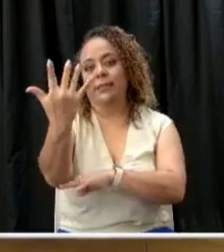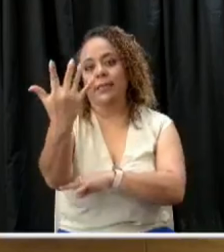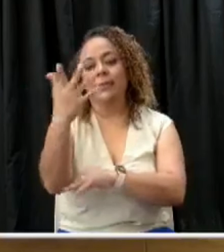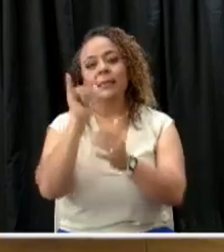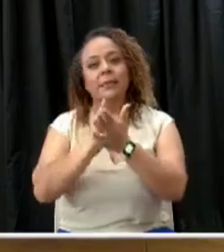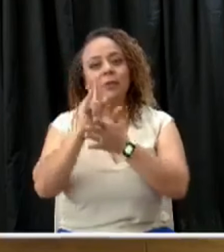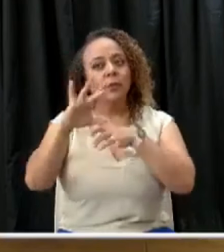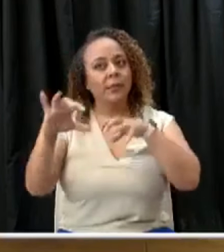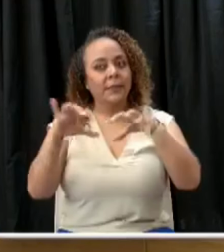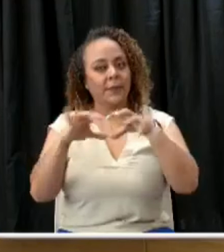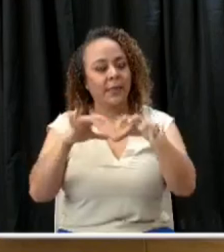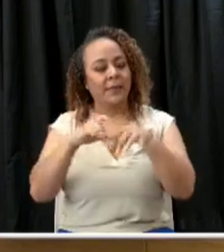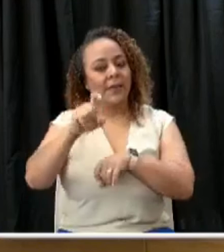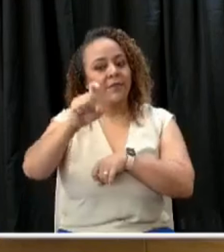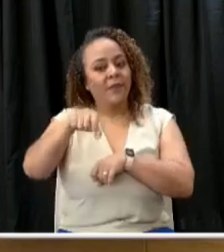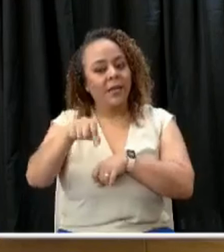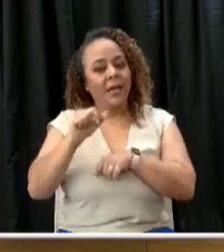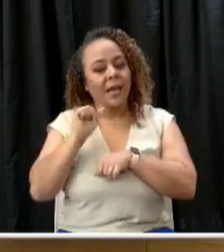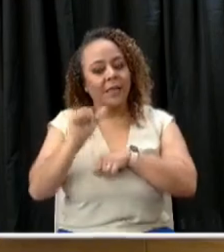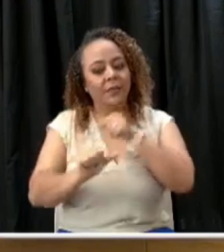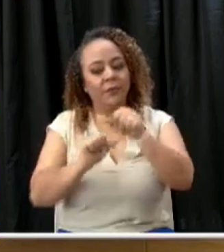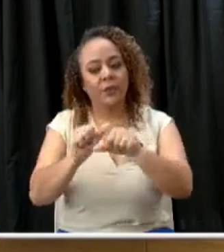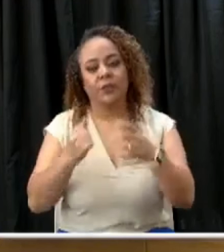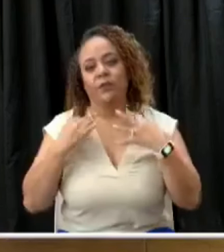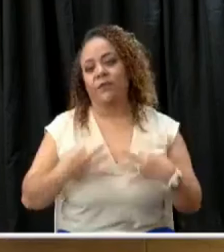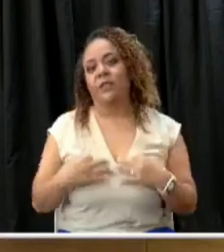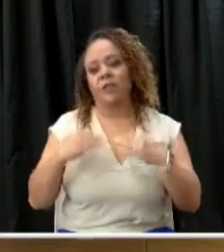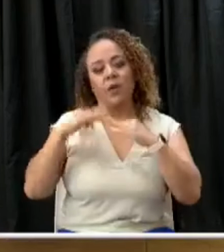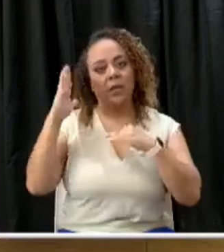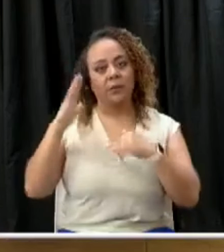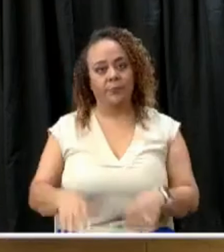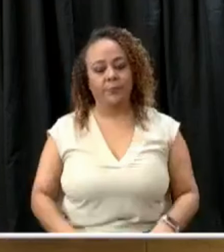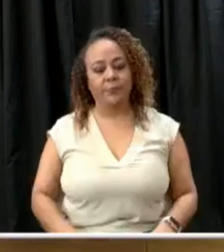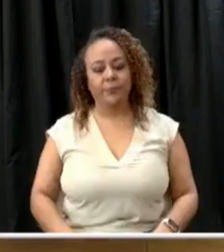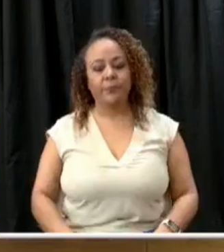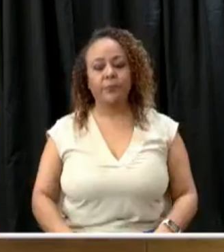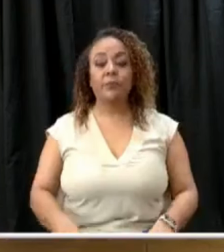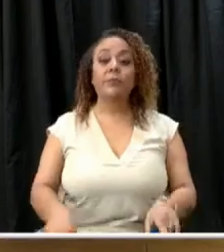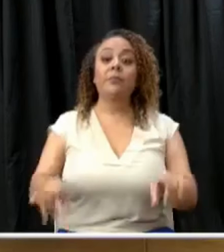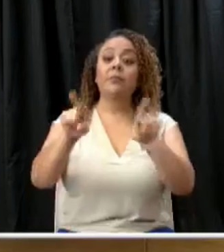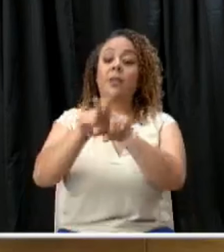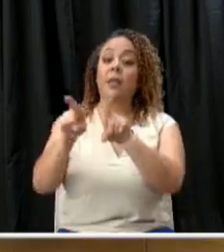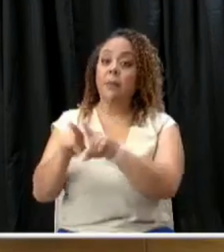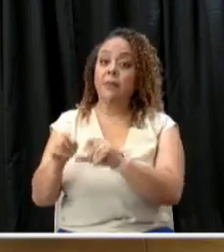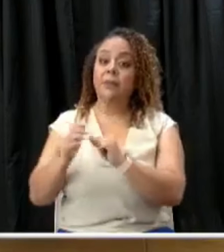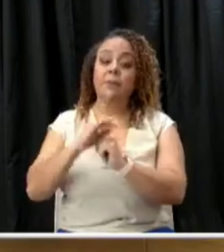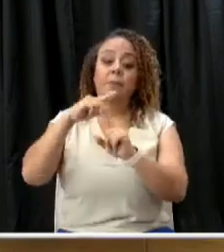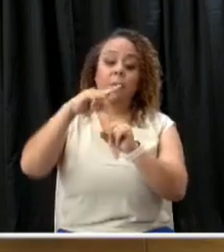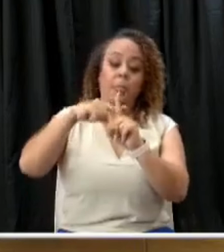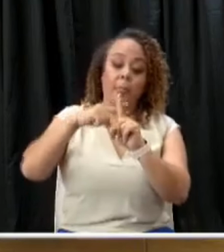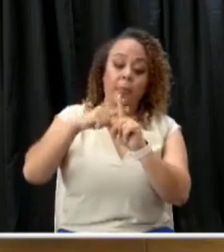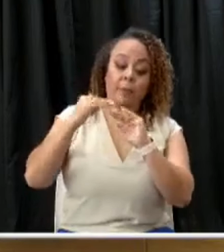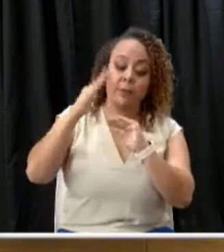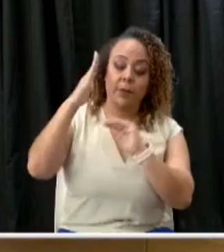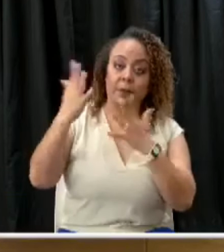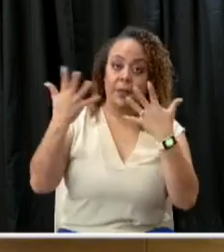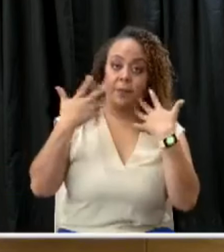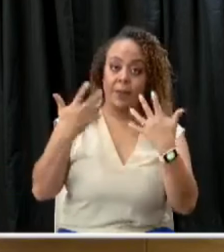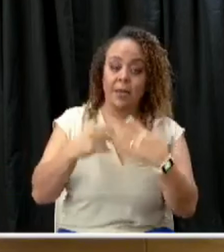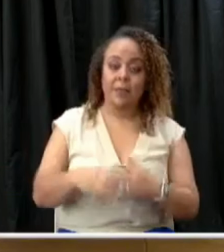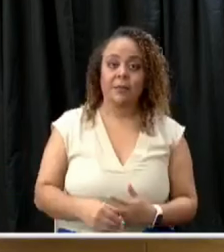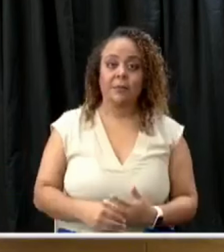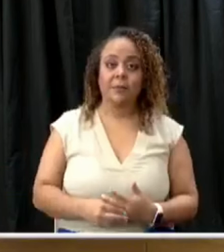una actividad que requiere de un esfuerzo físico muy alto, aunado a las altas temperaturas ambientales